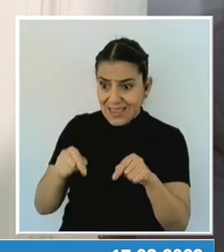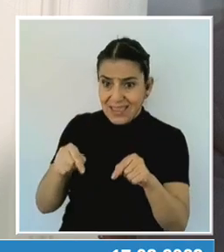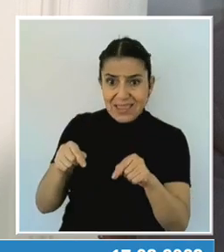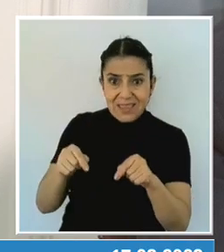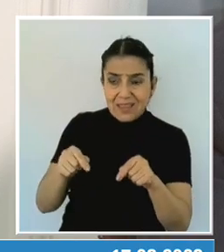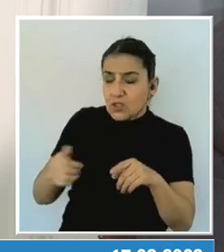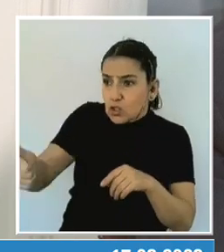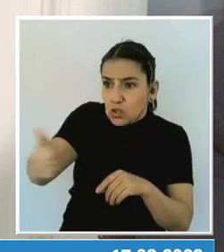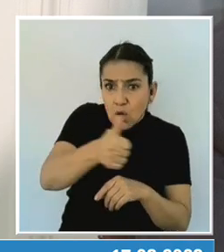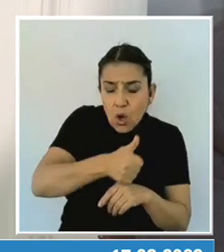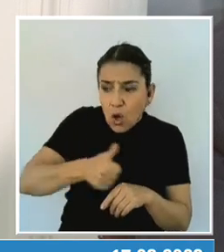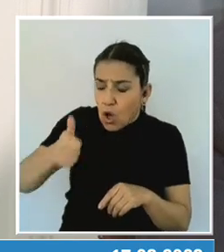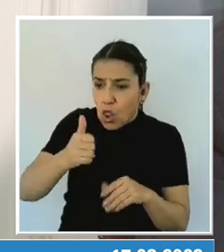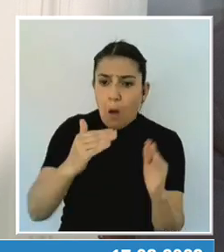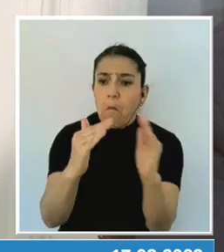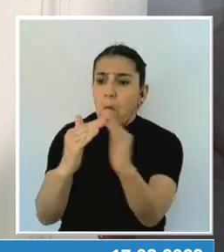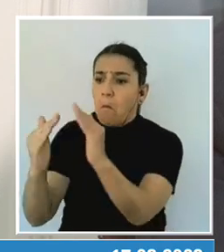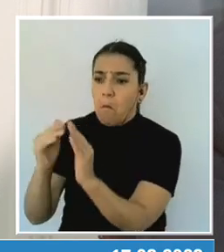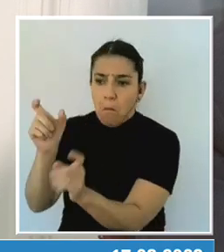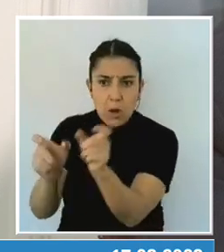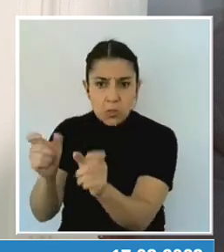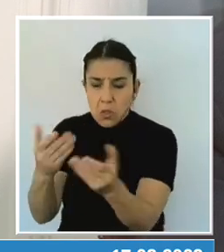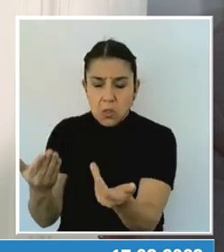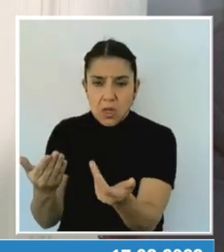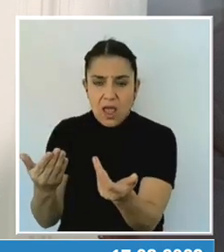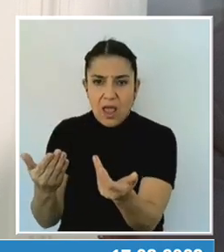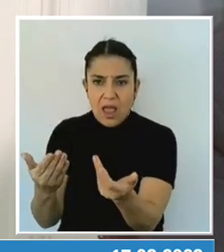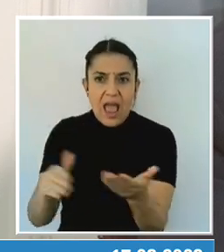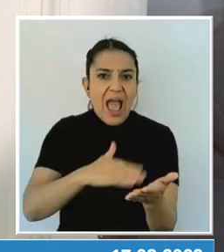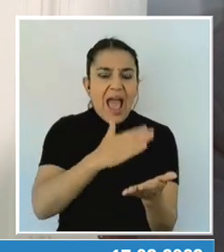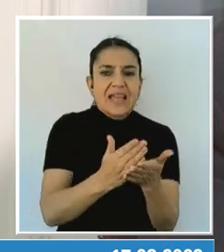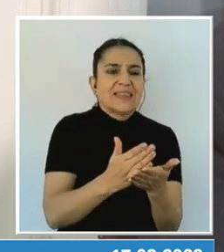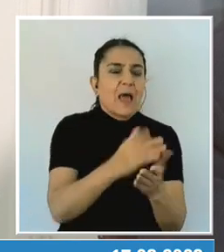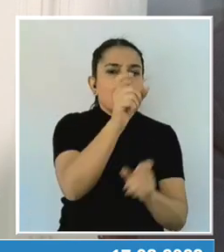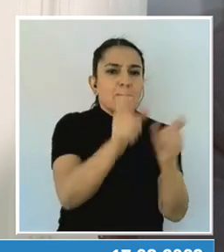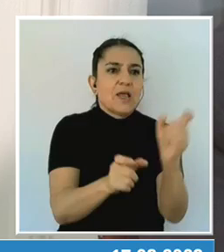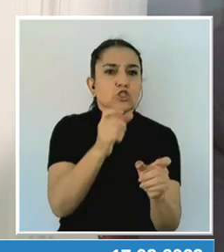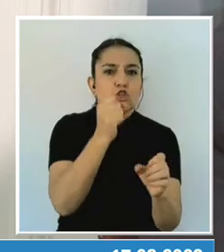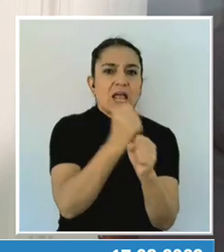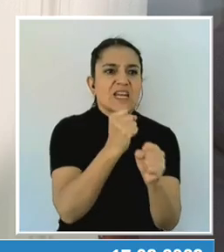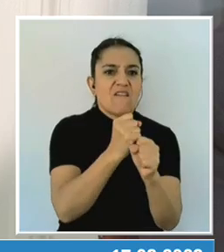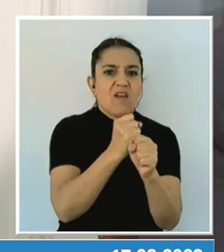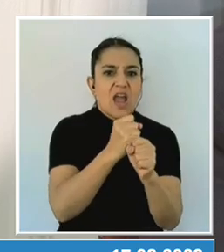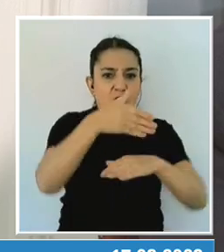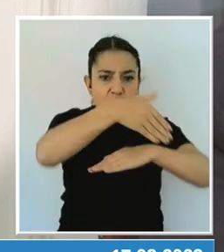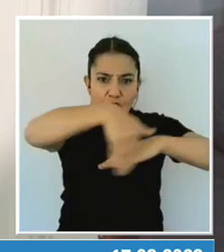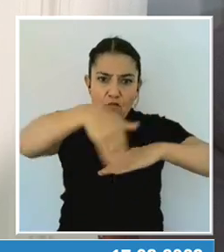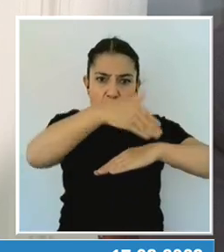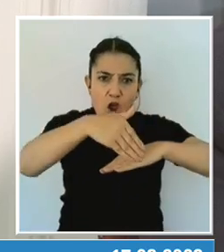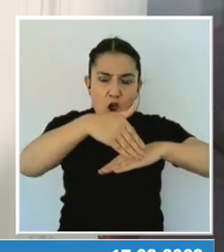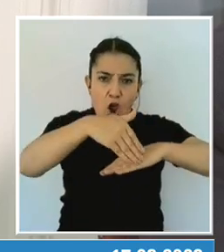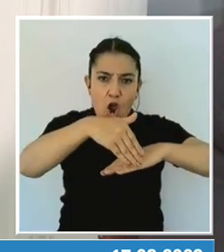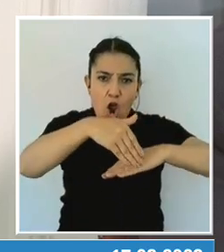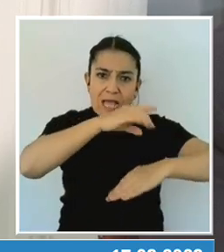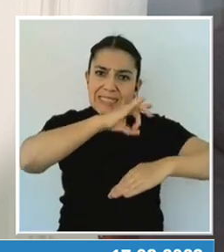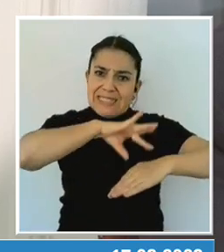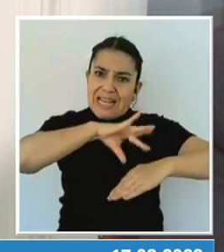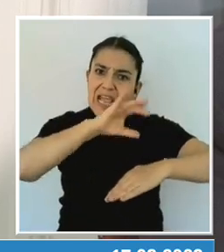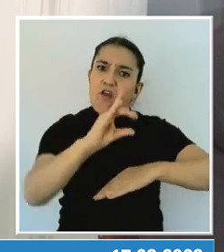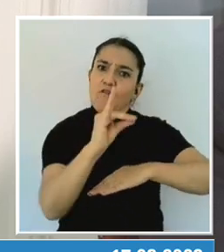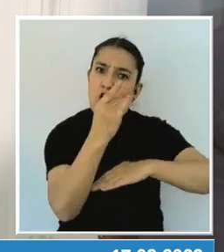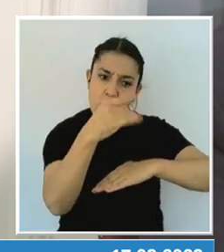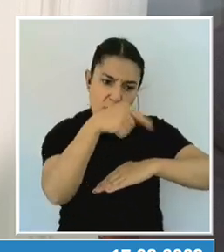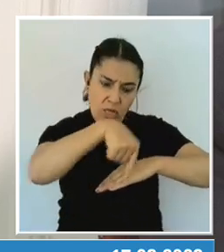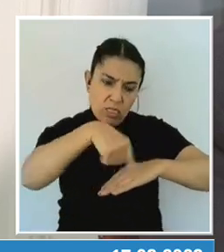Hasta el que se encuentra en la frontera con Bolivia o lo que sea, tiene que ayudar a que el Estado pueda cumplir